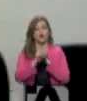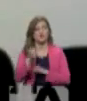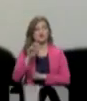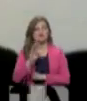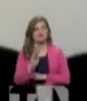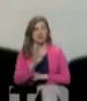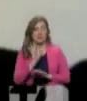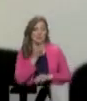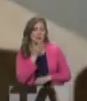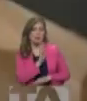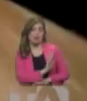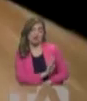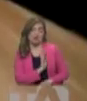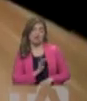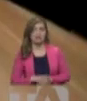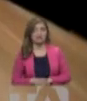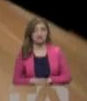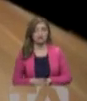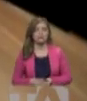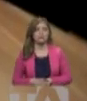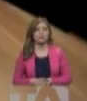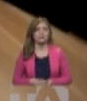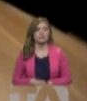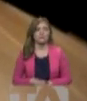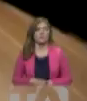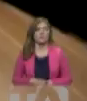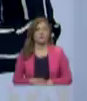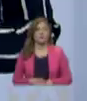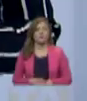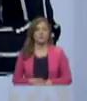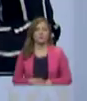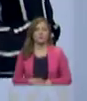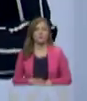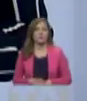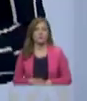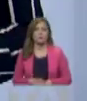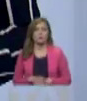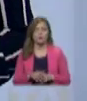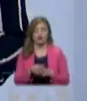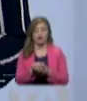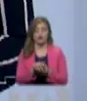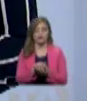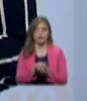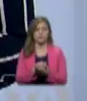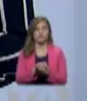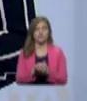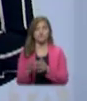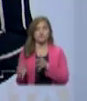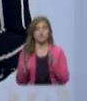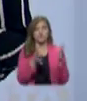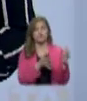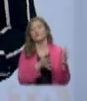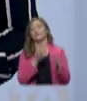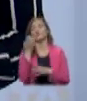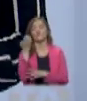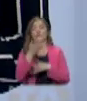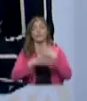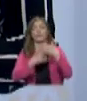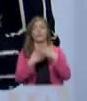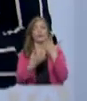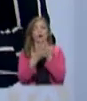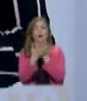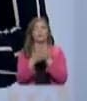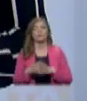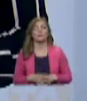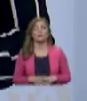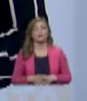prefirió desestimar la notificación. Dayana Monroy, 24 horas. En medio del estado de excepción en todas las cárceles del país,